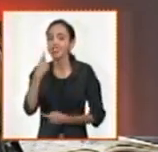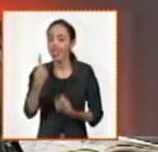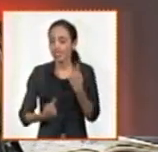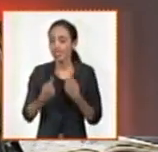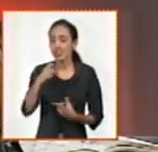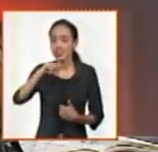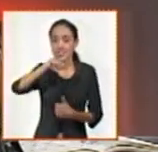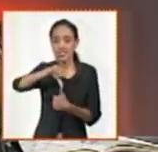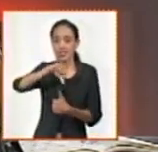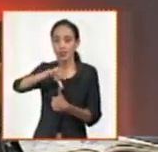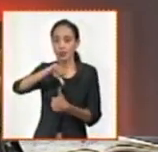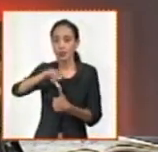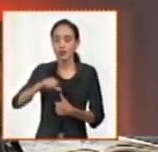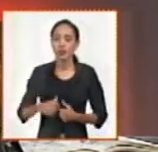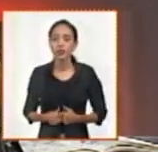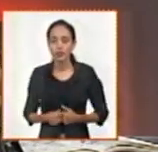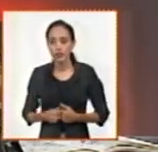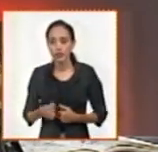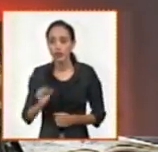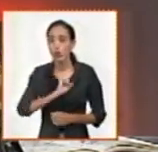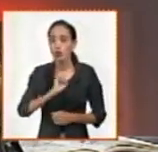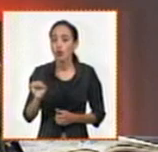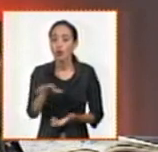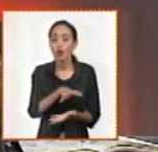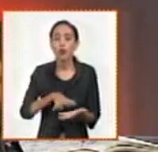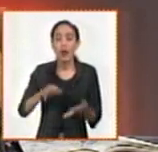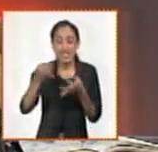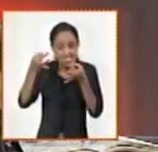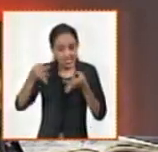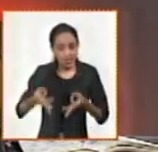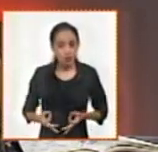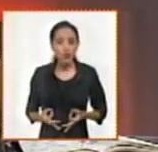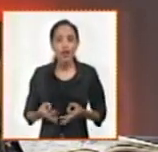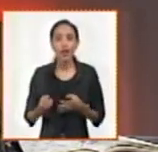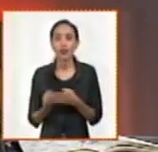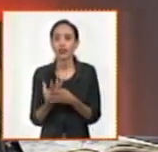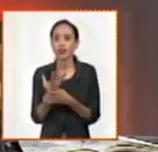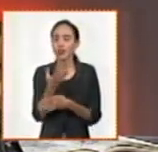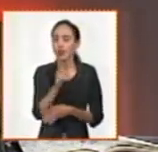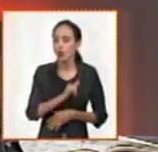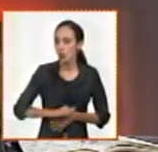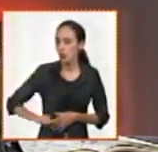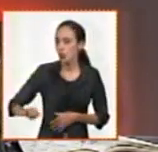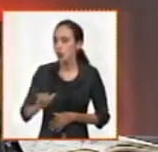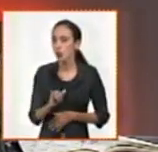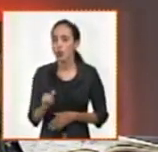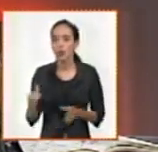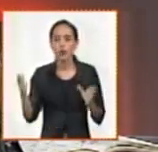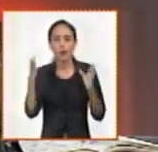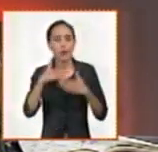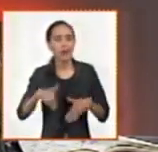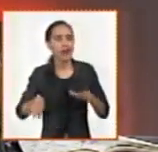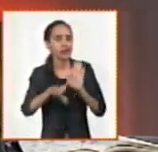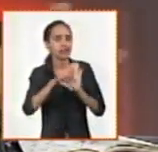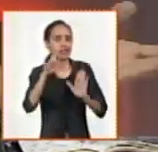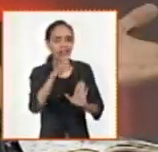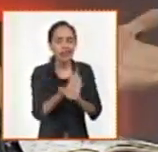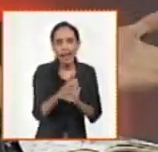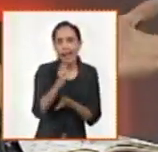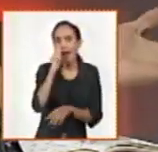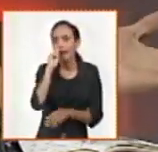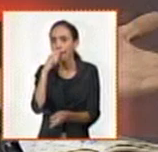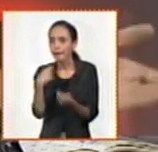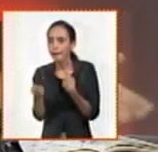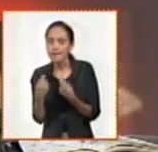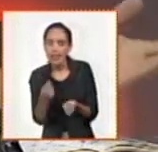en Centroamérica. Es o logras un espacio de seguridad de los narcos, del crimen organizado,